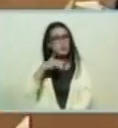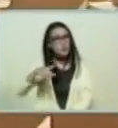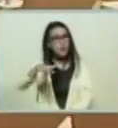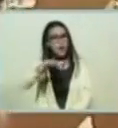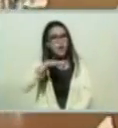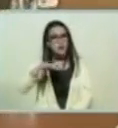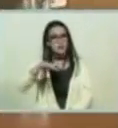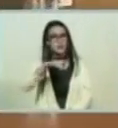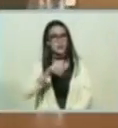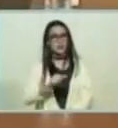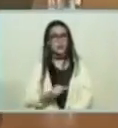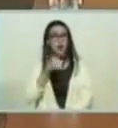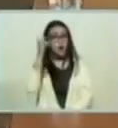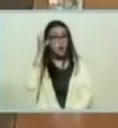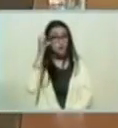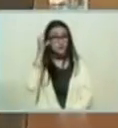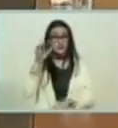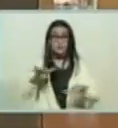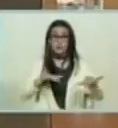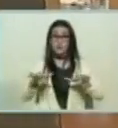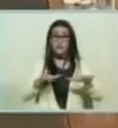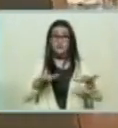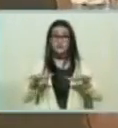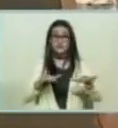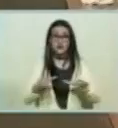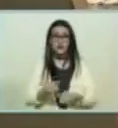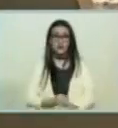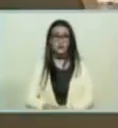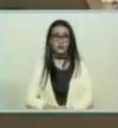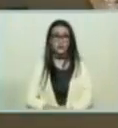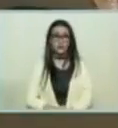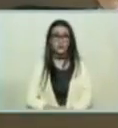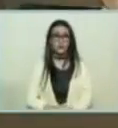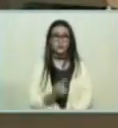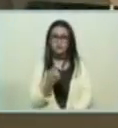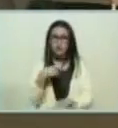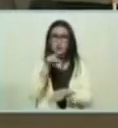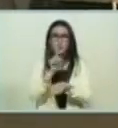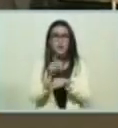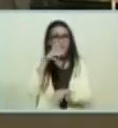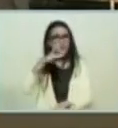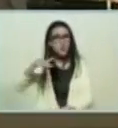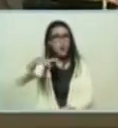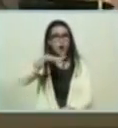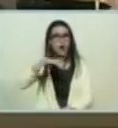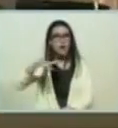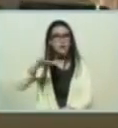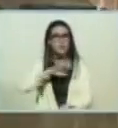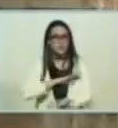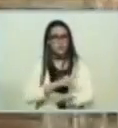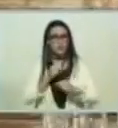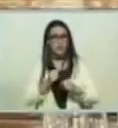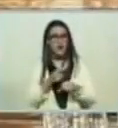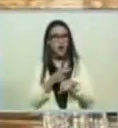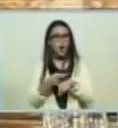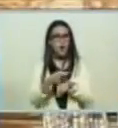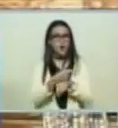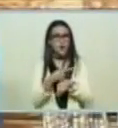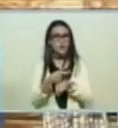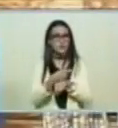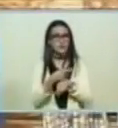pueblo consciente, movilizado, solo el pueblo poder, el pueblo